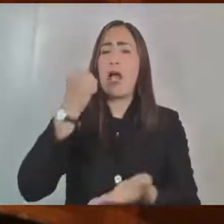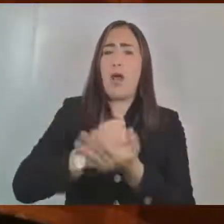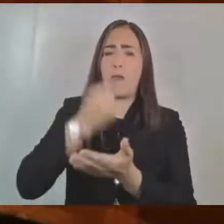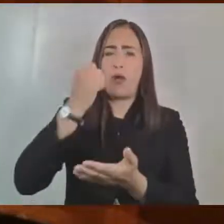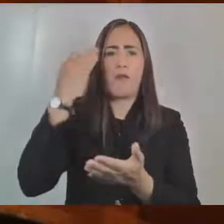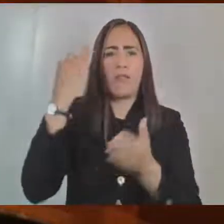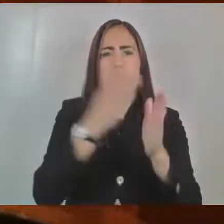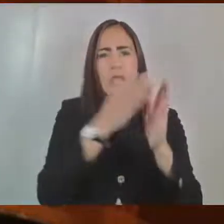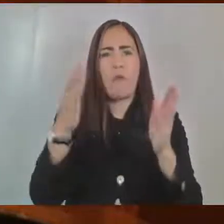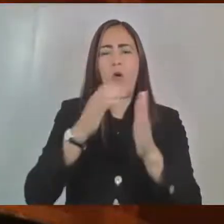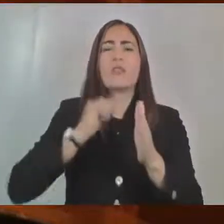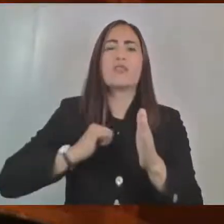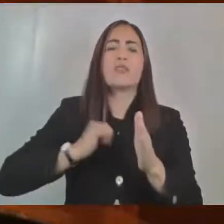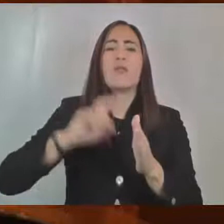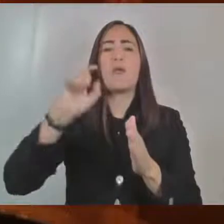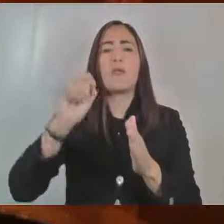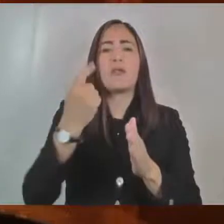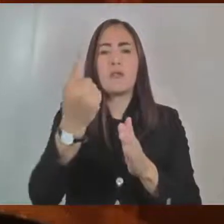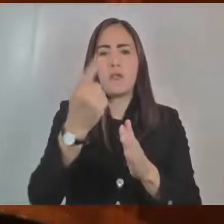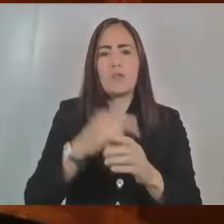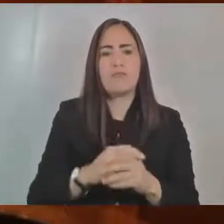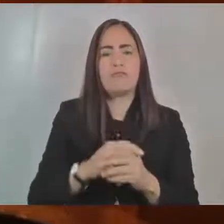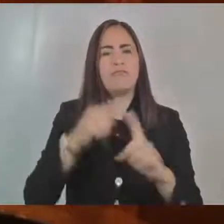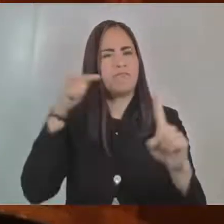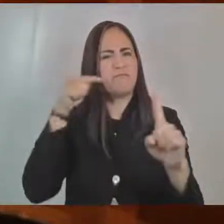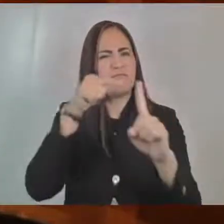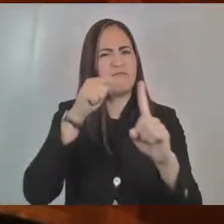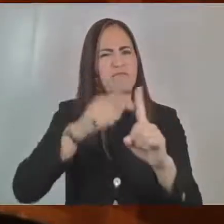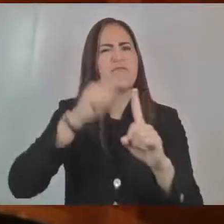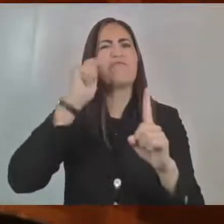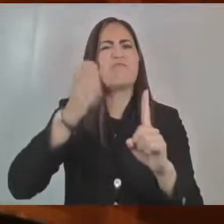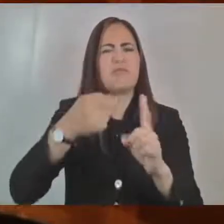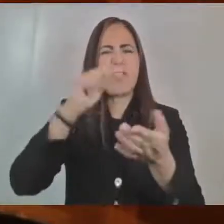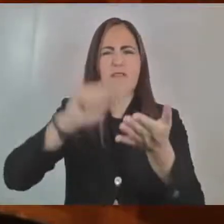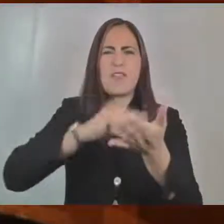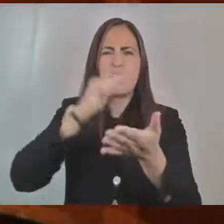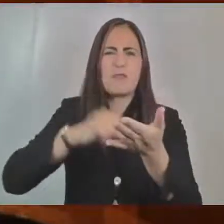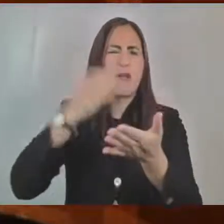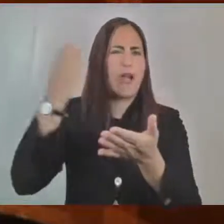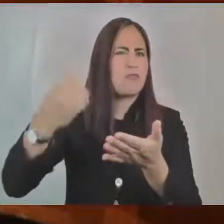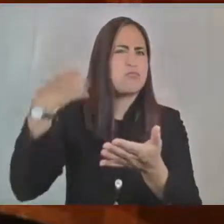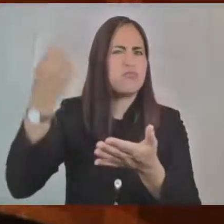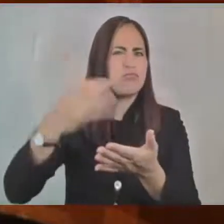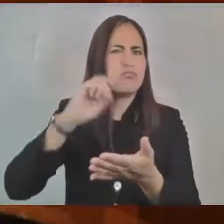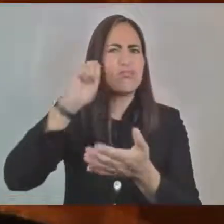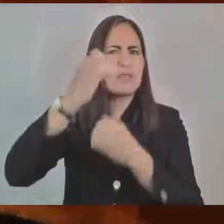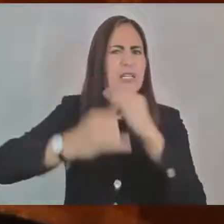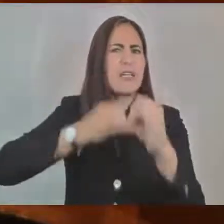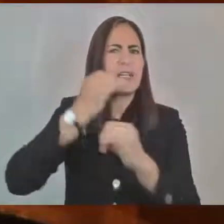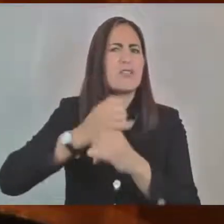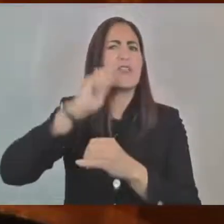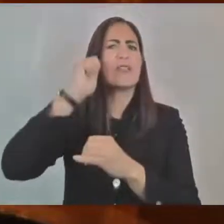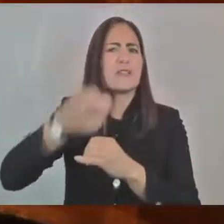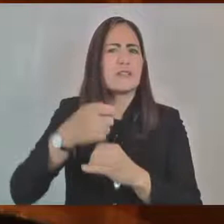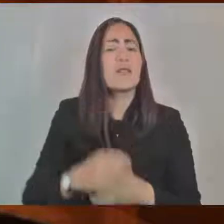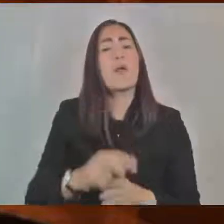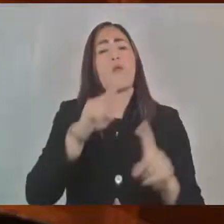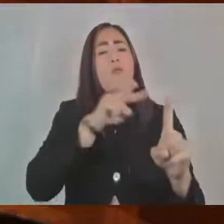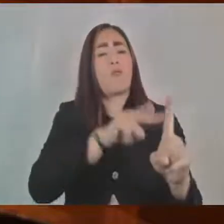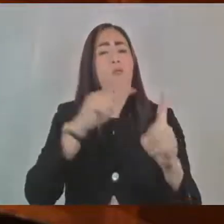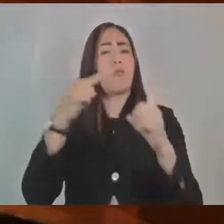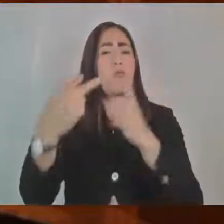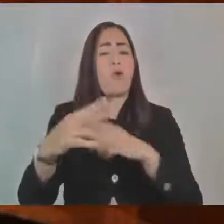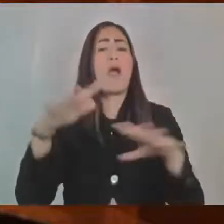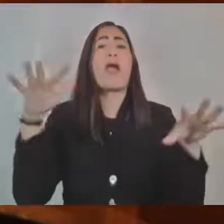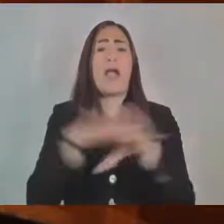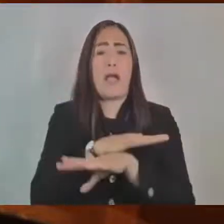siglo XXI. El objetivo principal de este instrumento jurídico internacional es cambiar el paradigma del